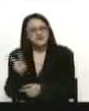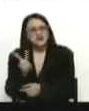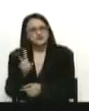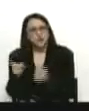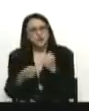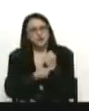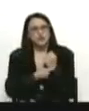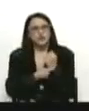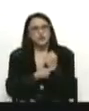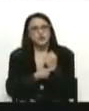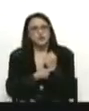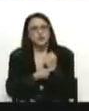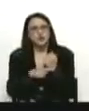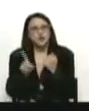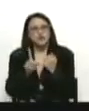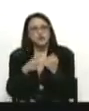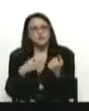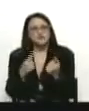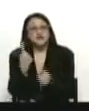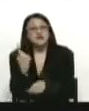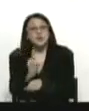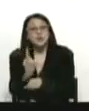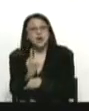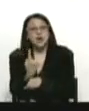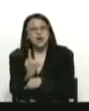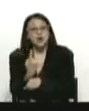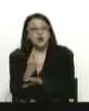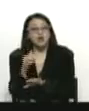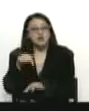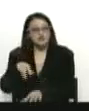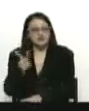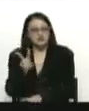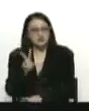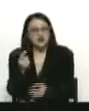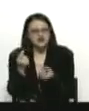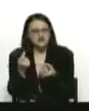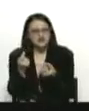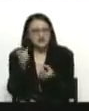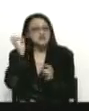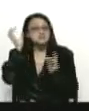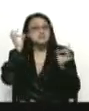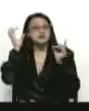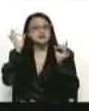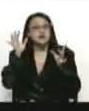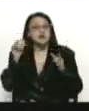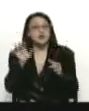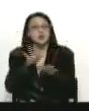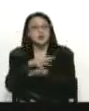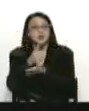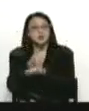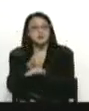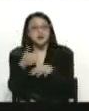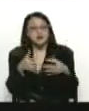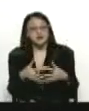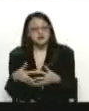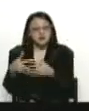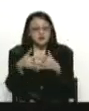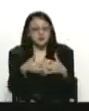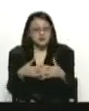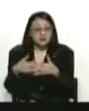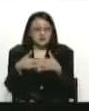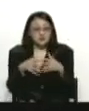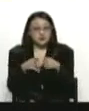Guaidó. No fue presidente ni una hora, ni un segundo de este país. Inventado por el imperialismo, por toda